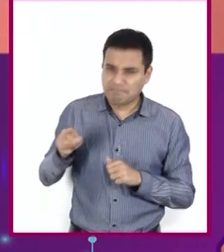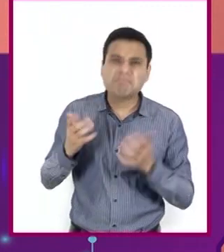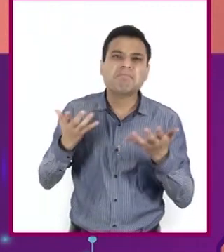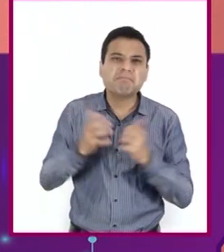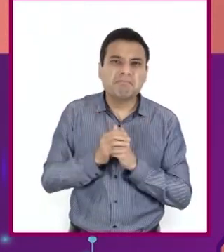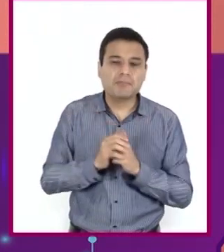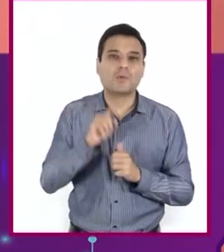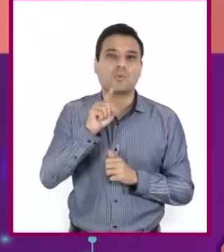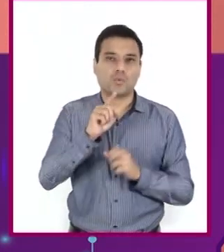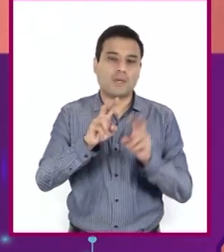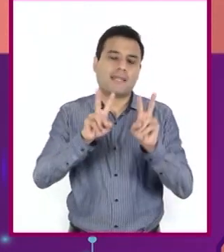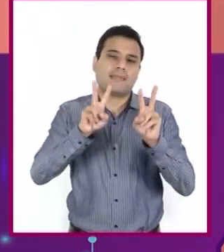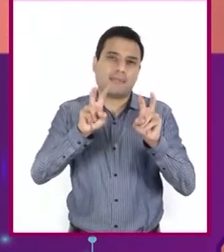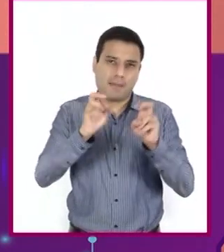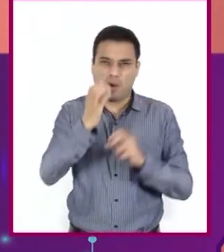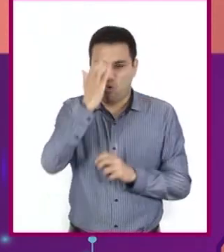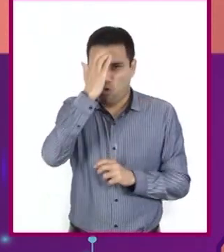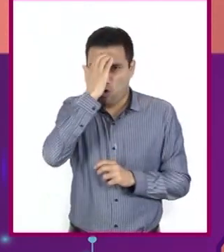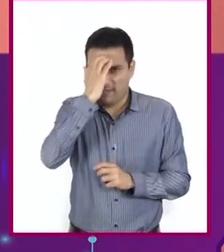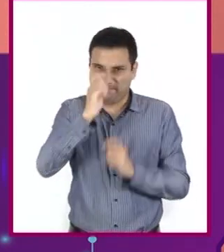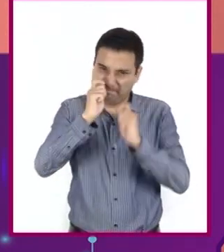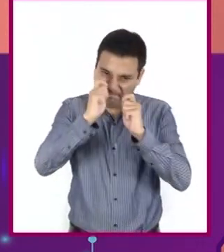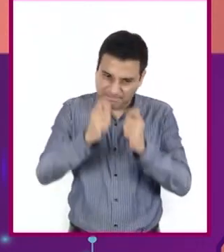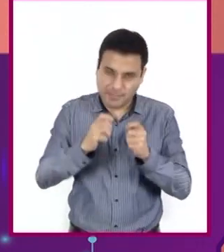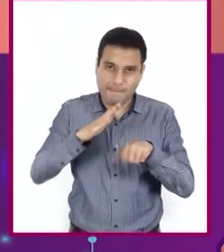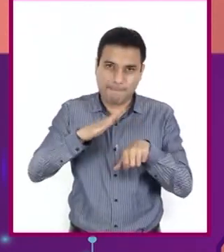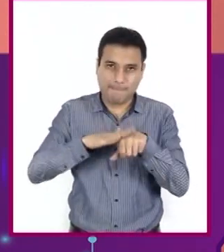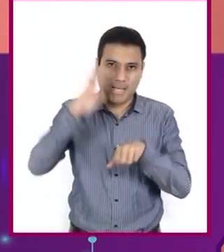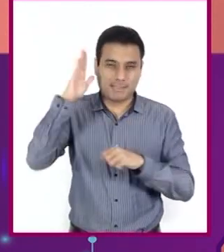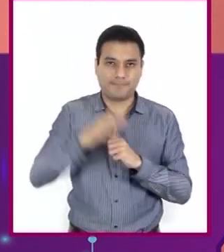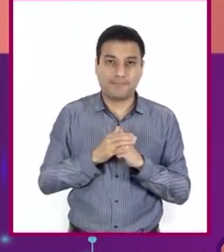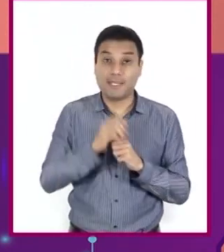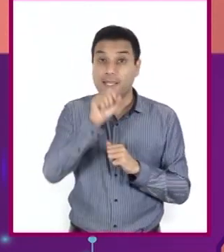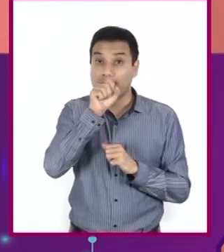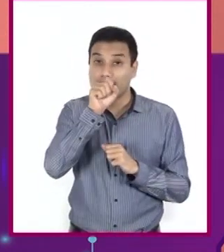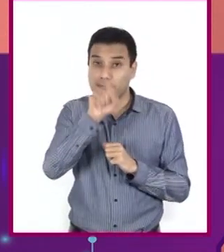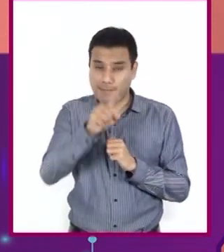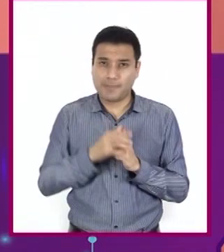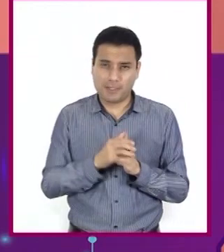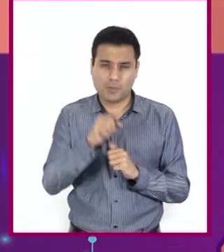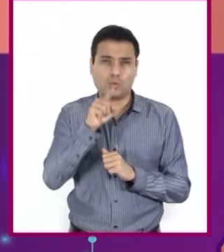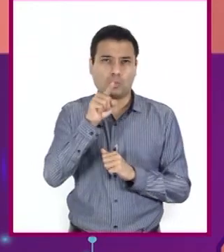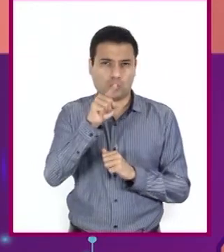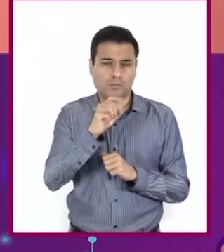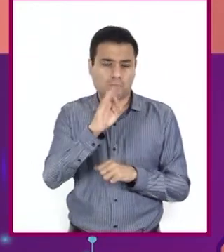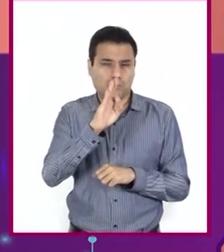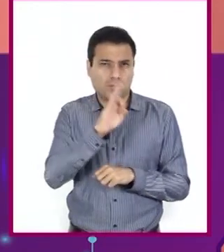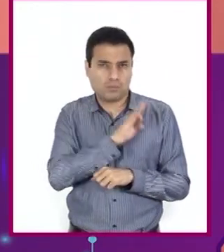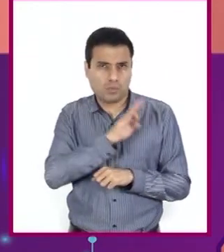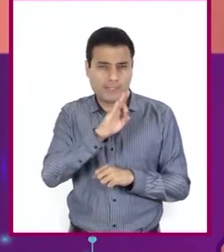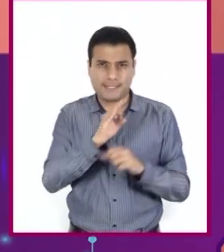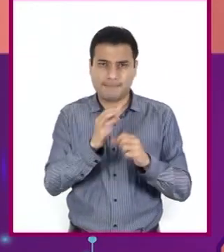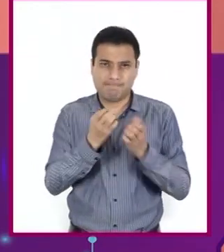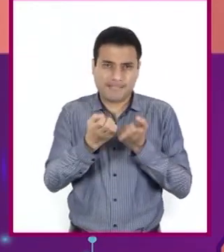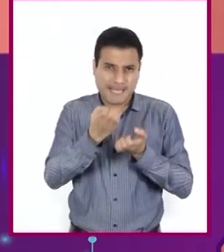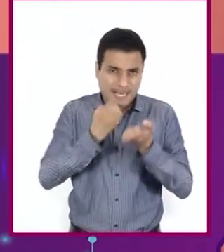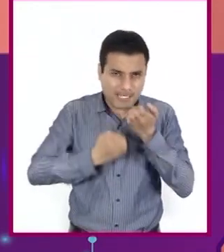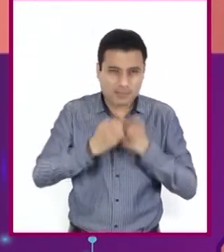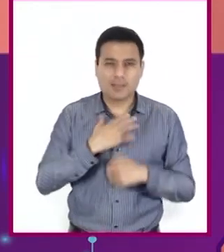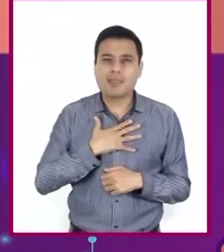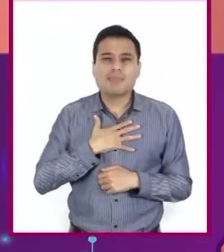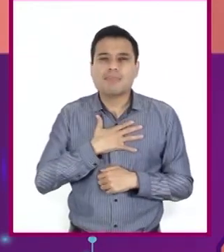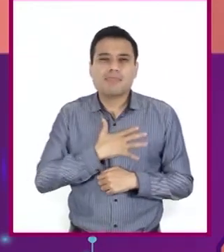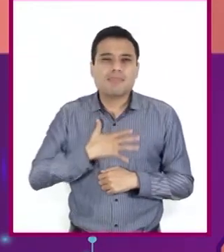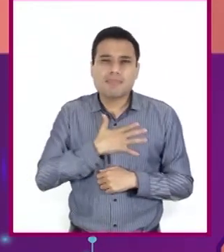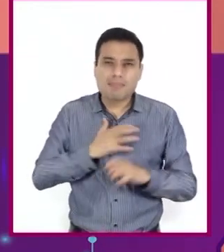sus conocimientos sobre los enlaces químicos, además de poner a prueba sus habilidades realizando los ejercicios que ahí